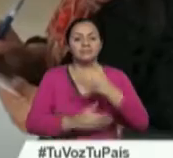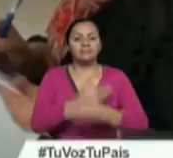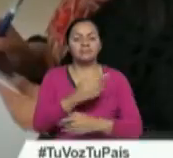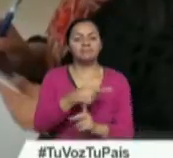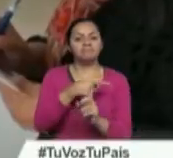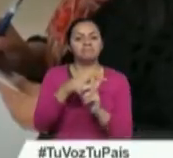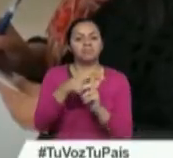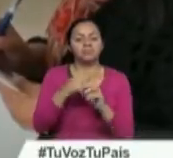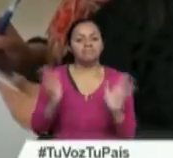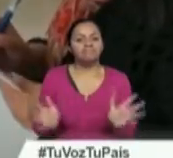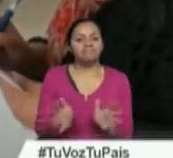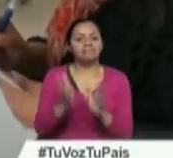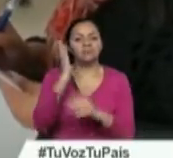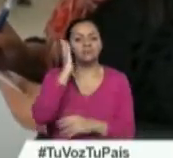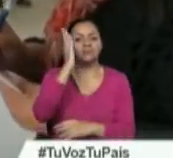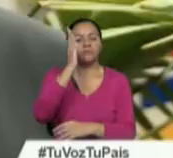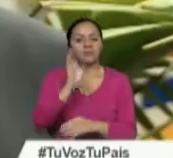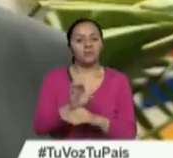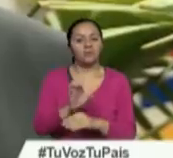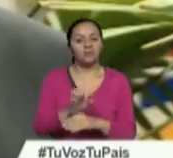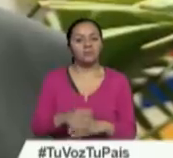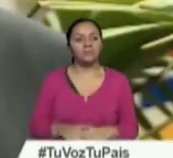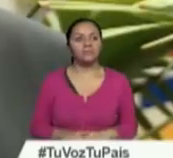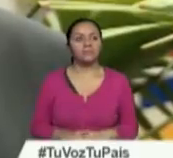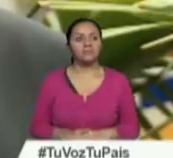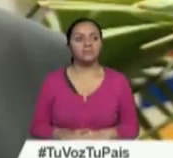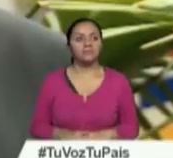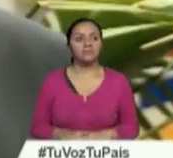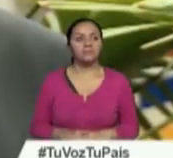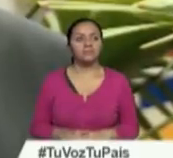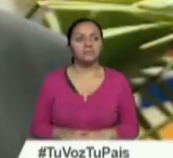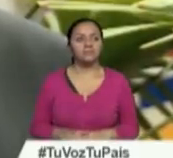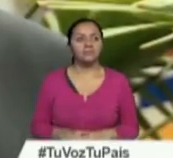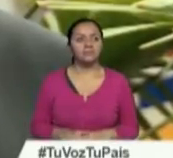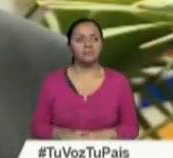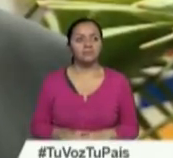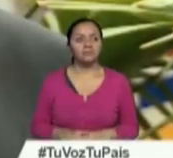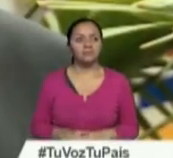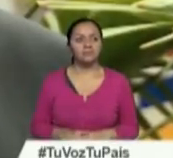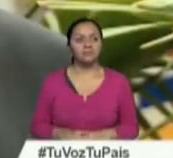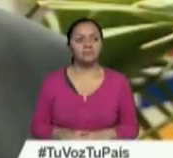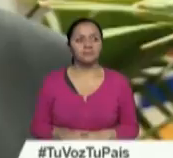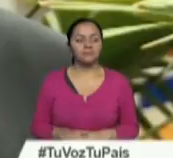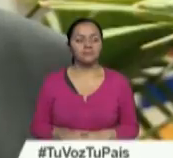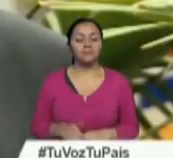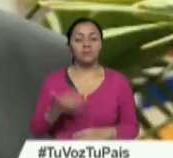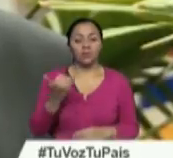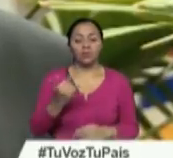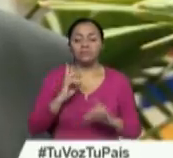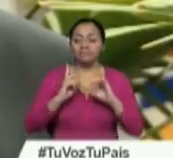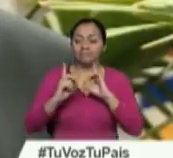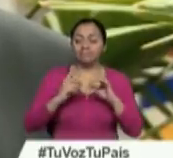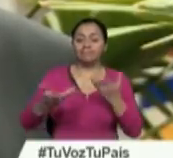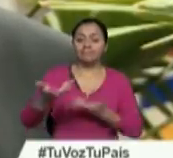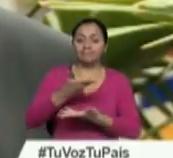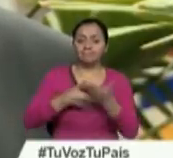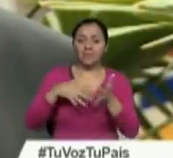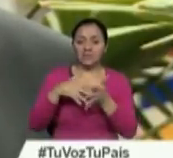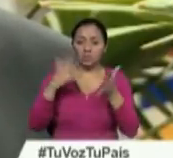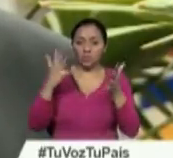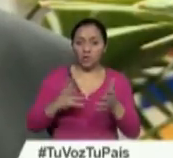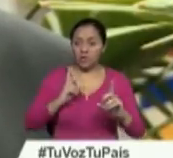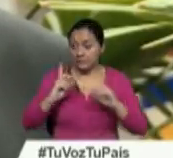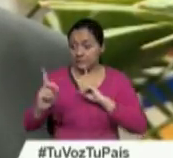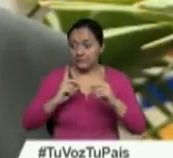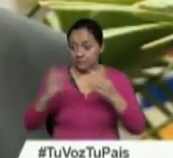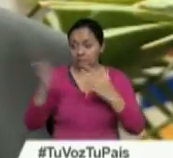extraordinario entusiasmo por el futuro del Ecuador. Tuve unos diálogos tremendos con los estudiantes